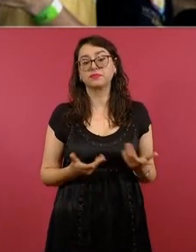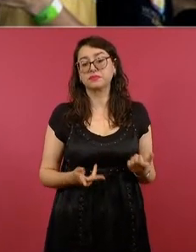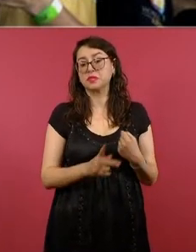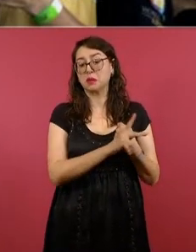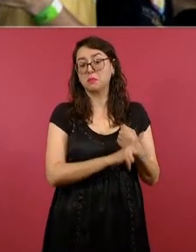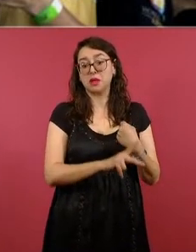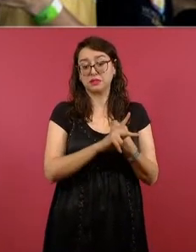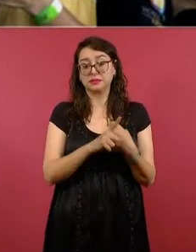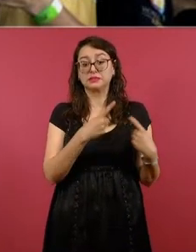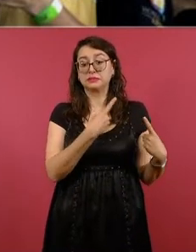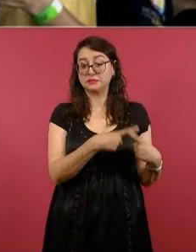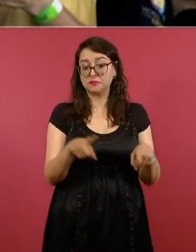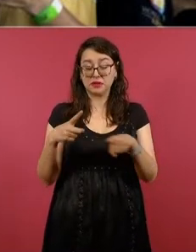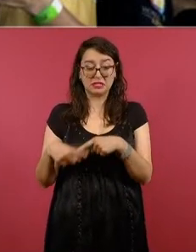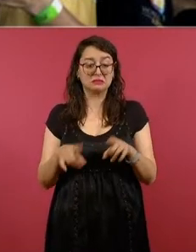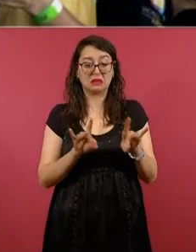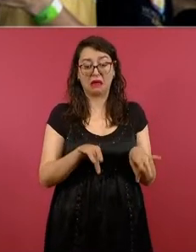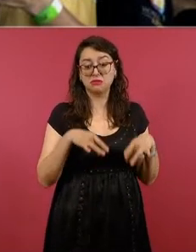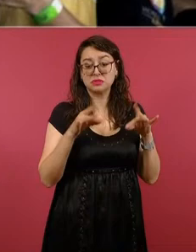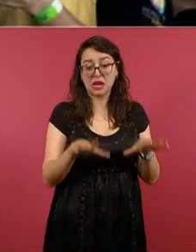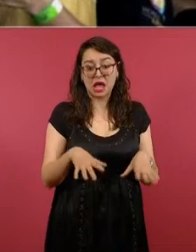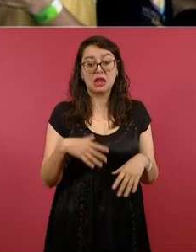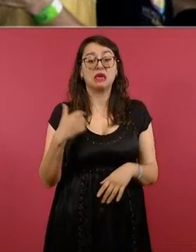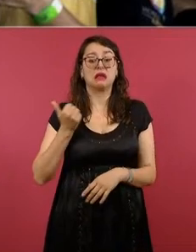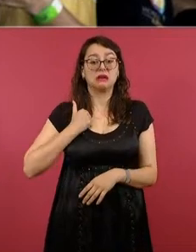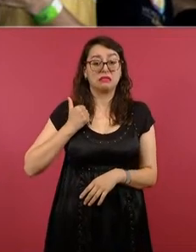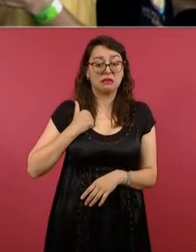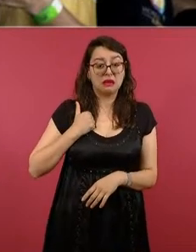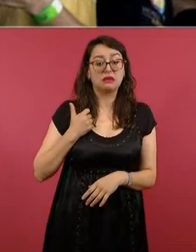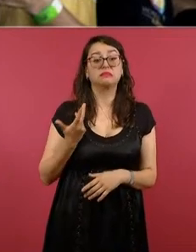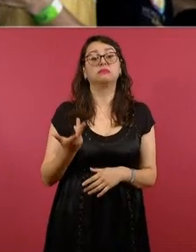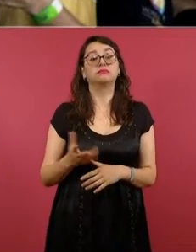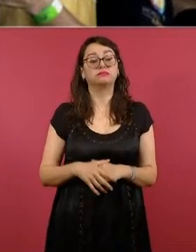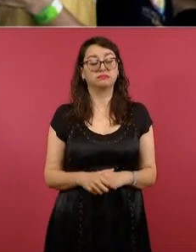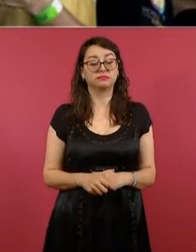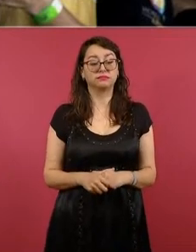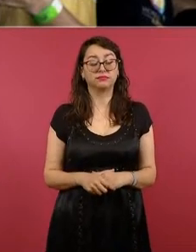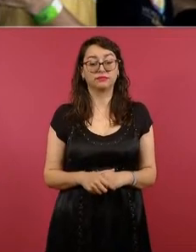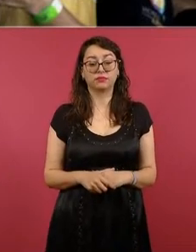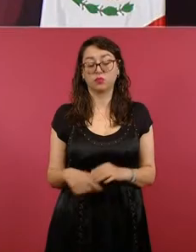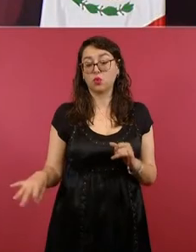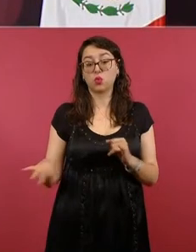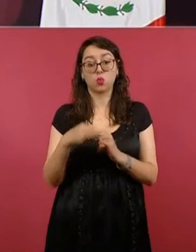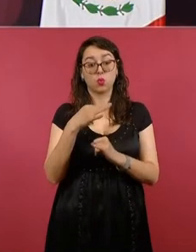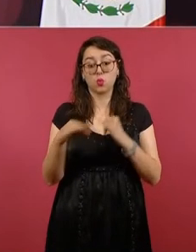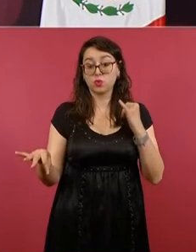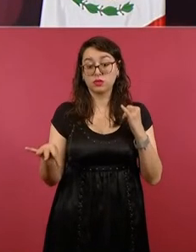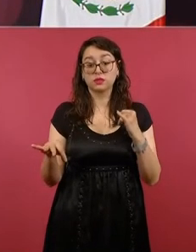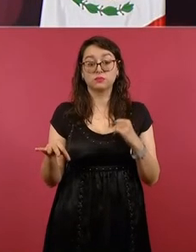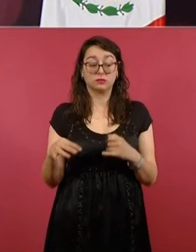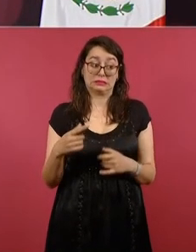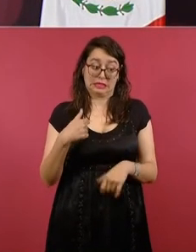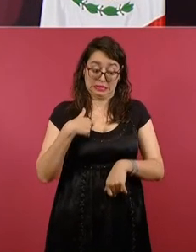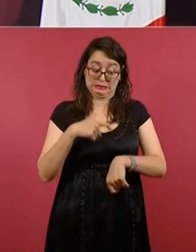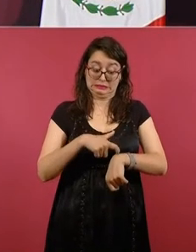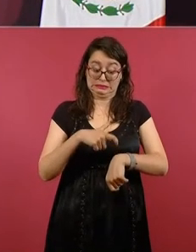australianos, canadienses, y termino, porque me tengo que